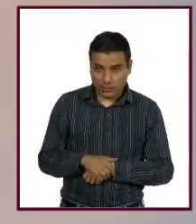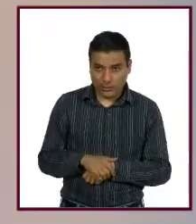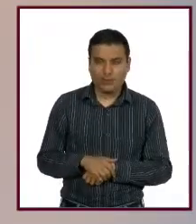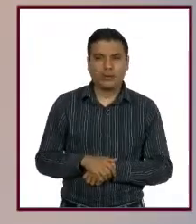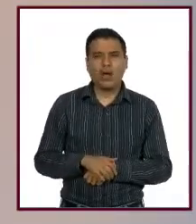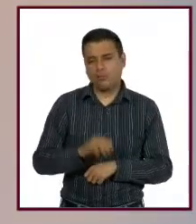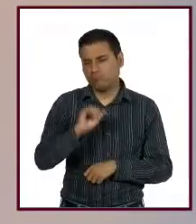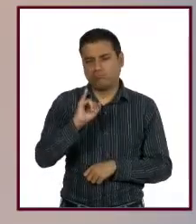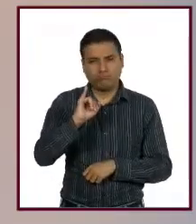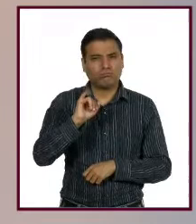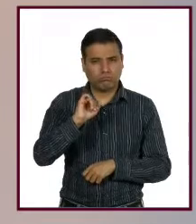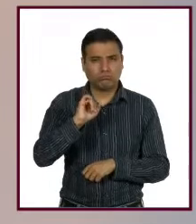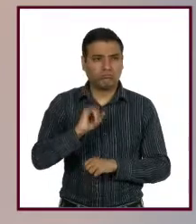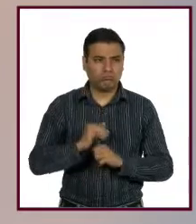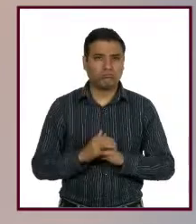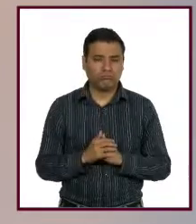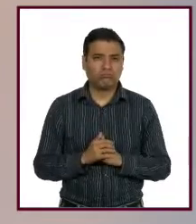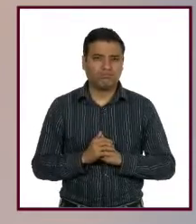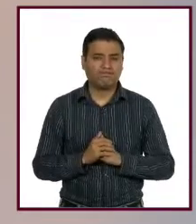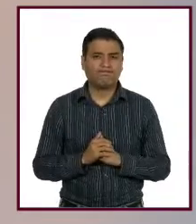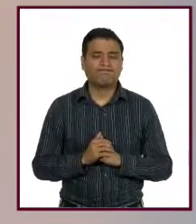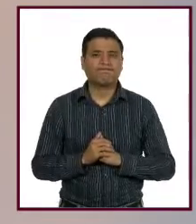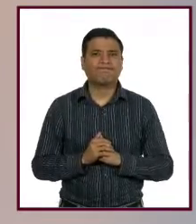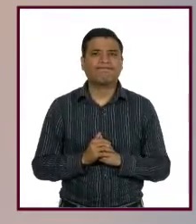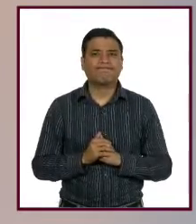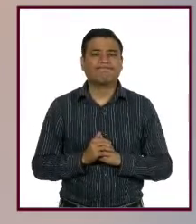Sí, como tal,